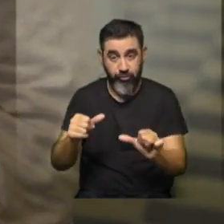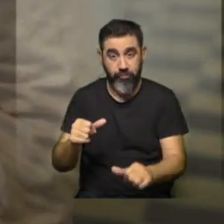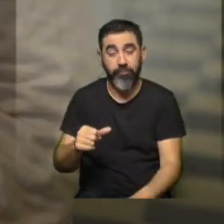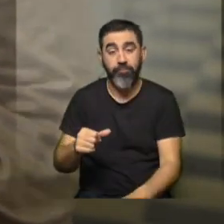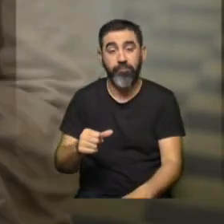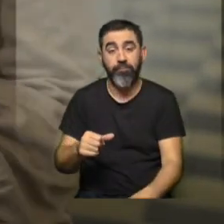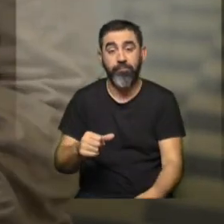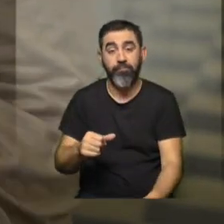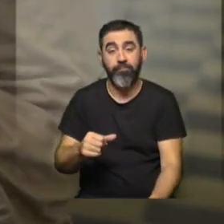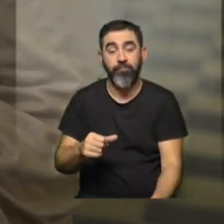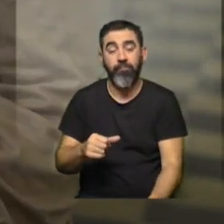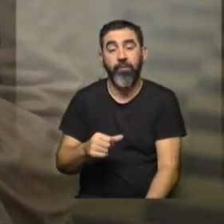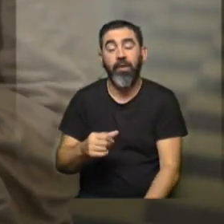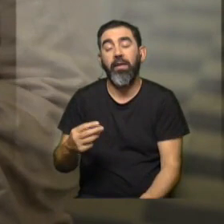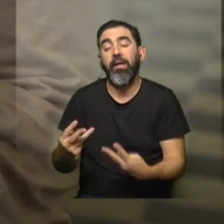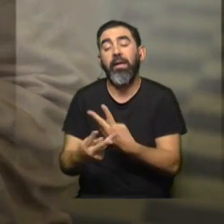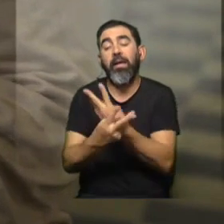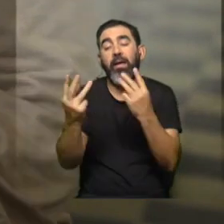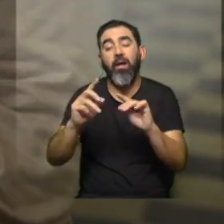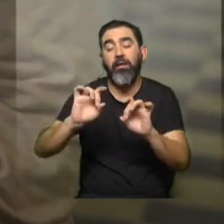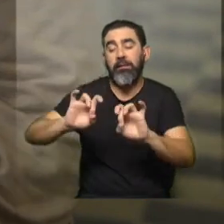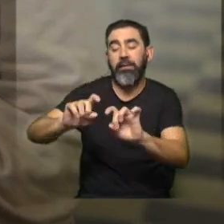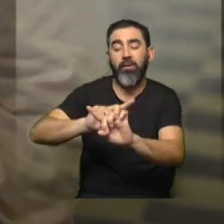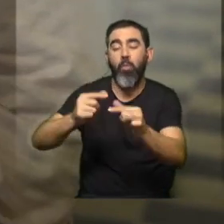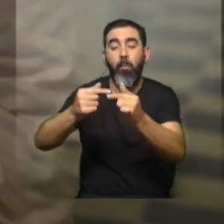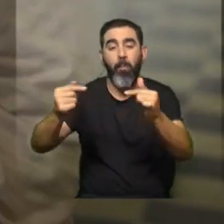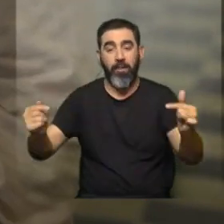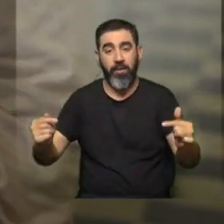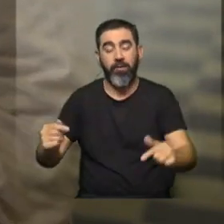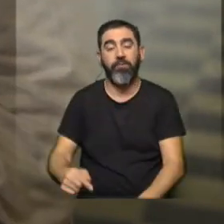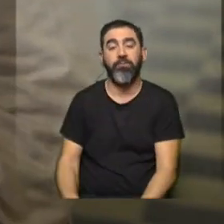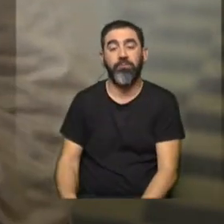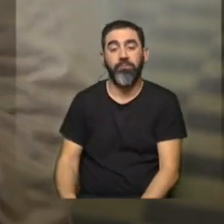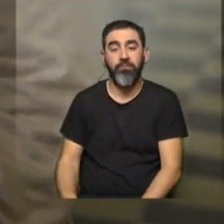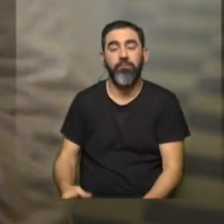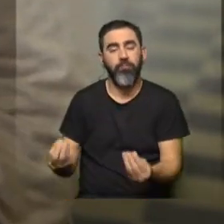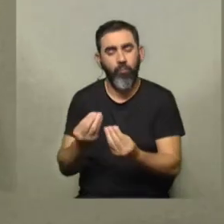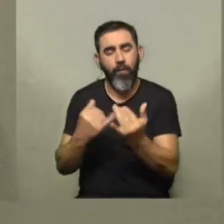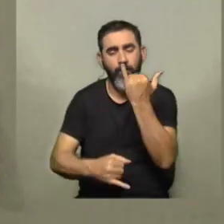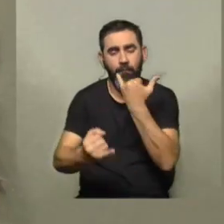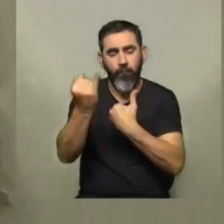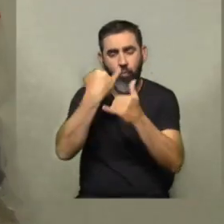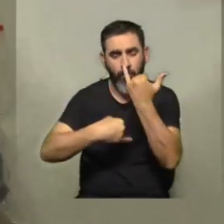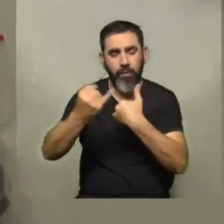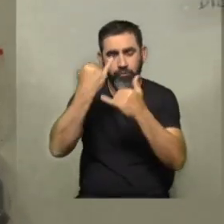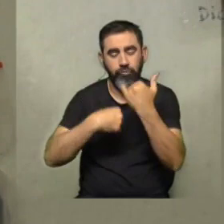nosotros por lo general no se destruyen los materiales y se saca mucha información.